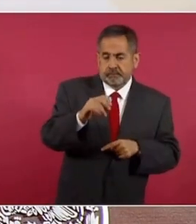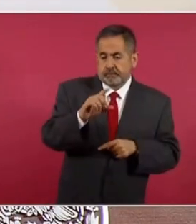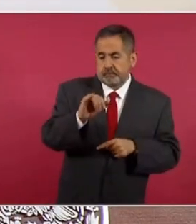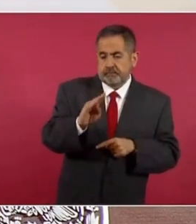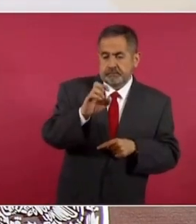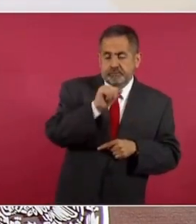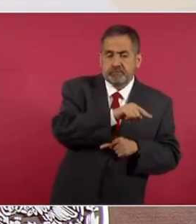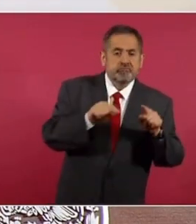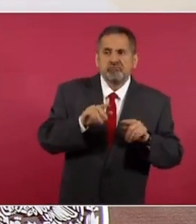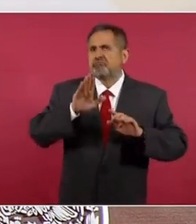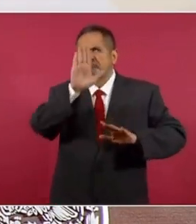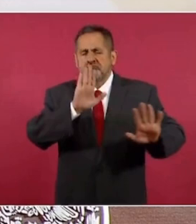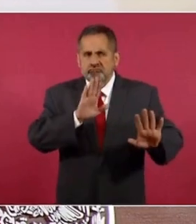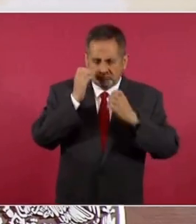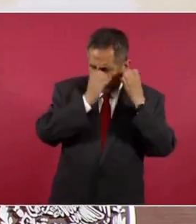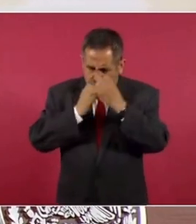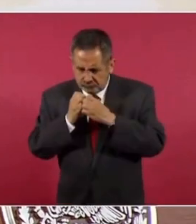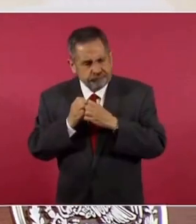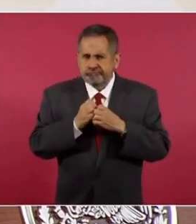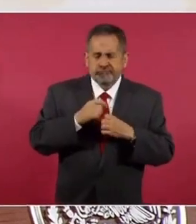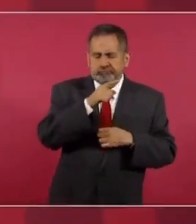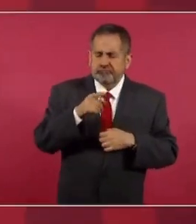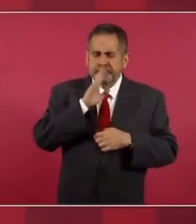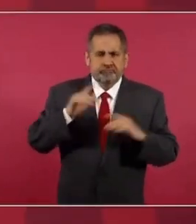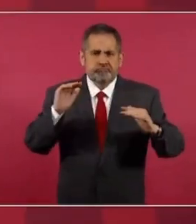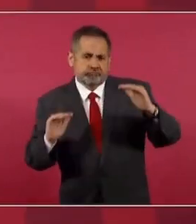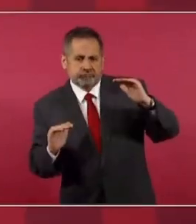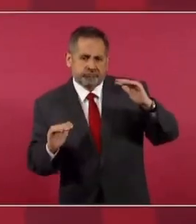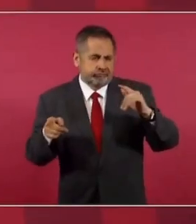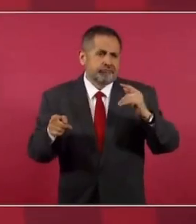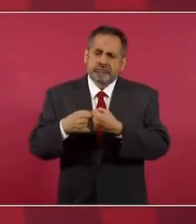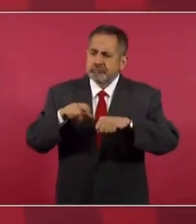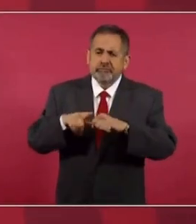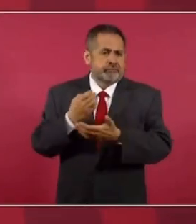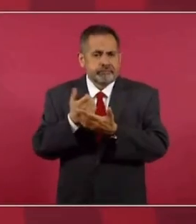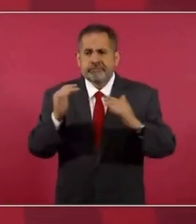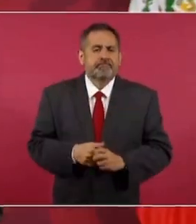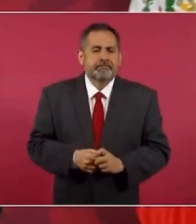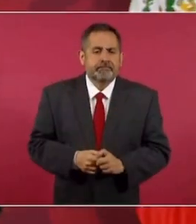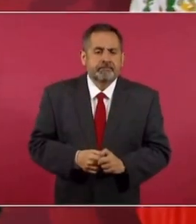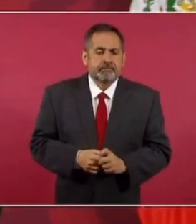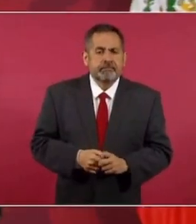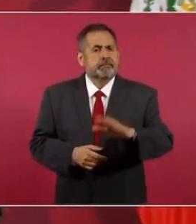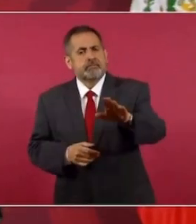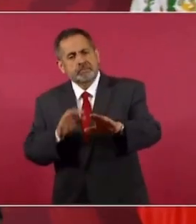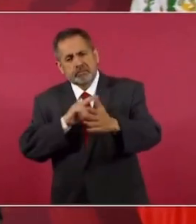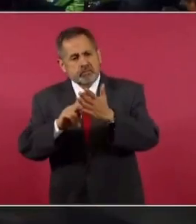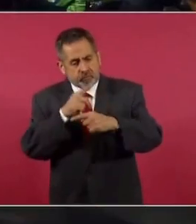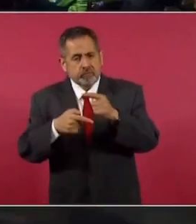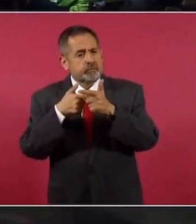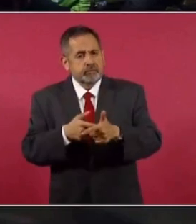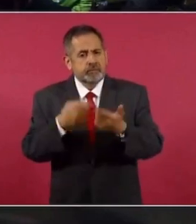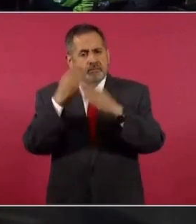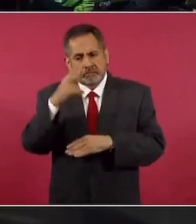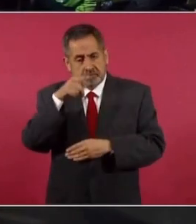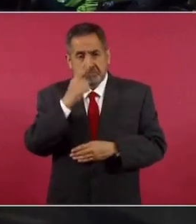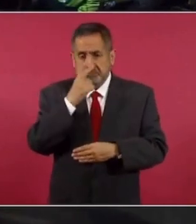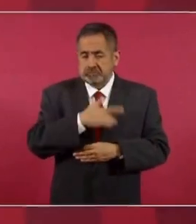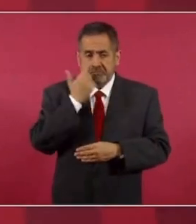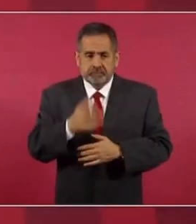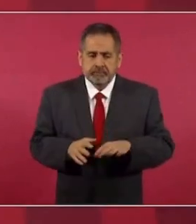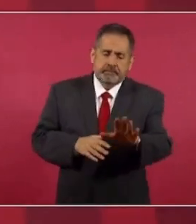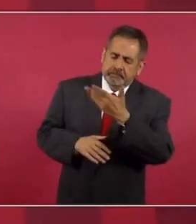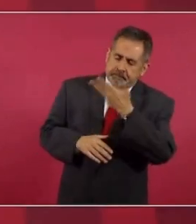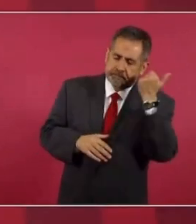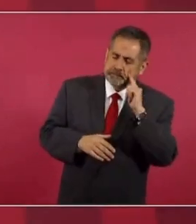atrevieron a hacer análisis sobre la desigualdad económica y social en México. Es decir, ¿sí es posible su ratificación en el Banco de México si él así lo quisiera? No